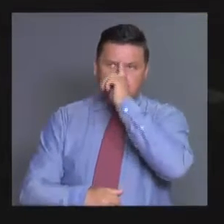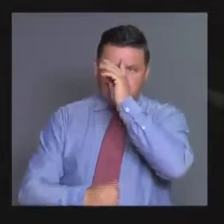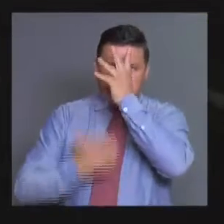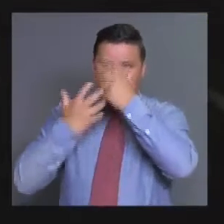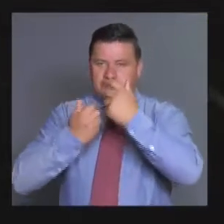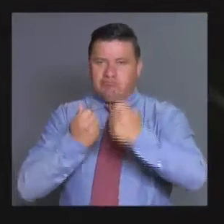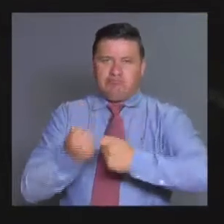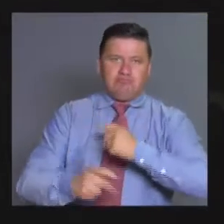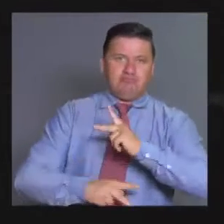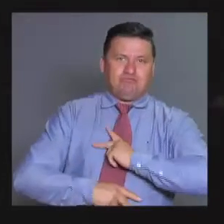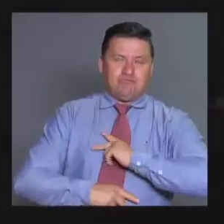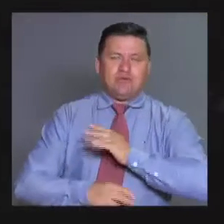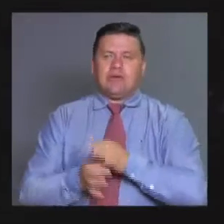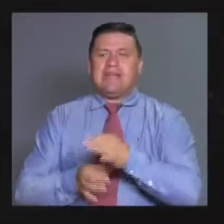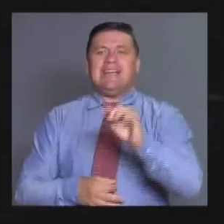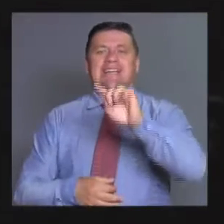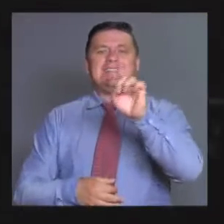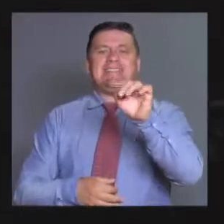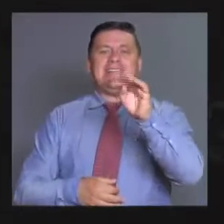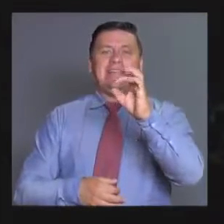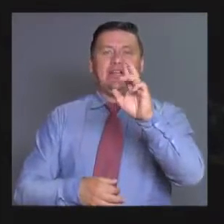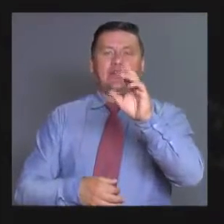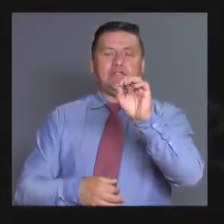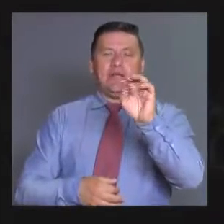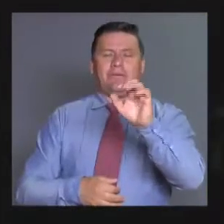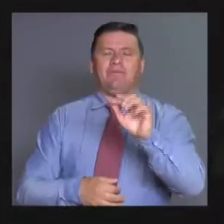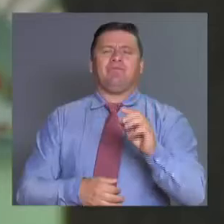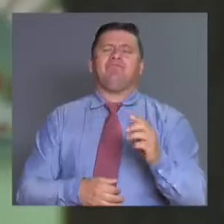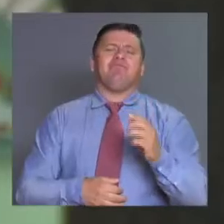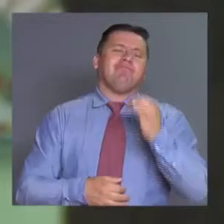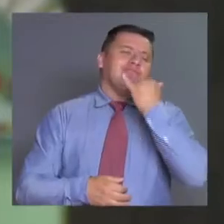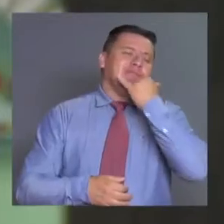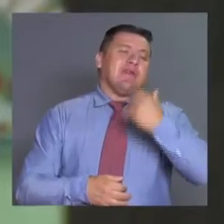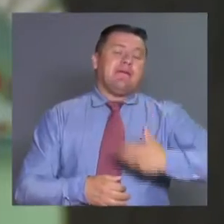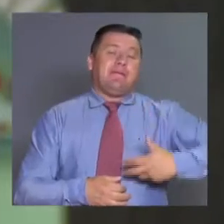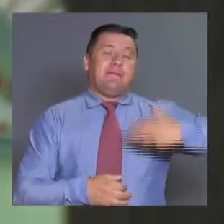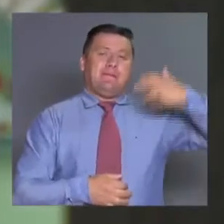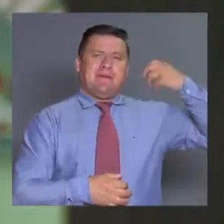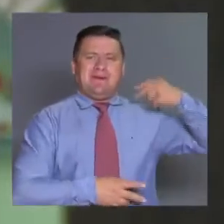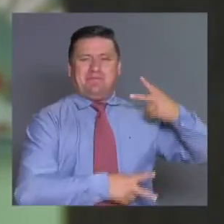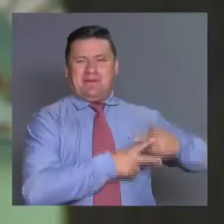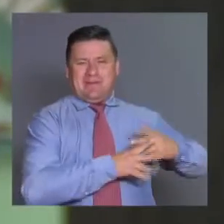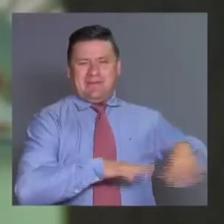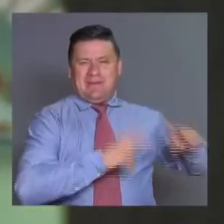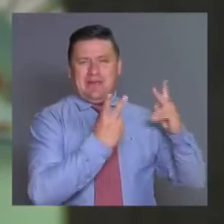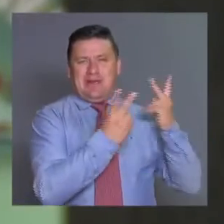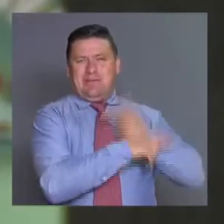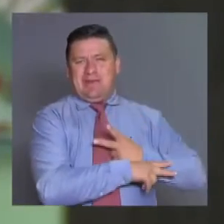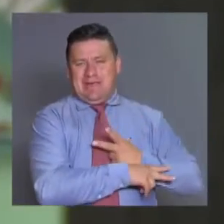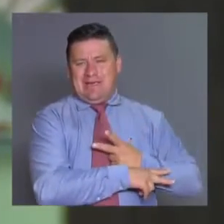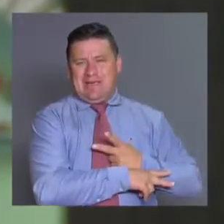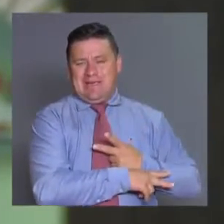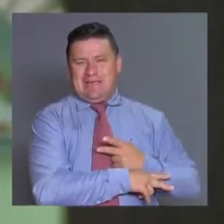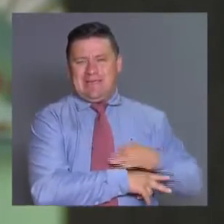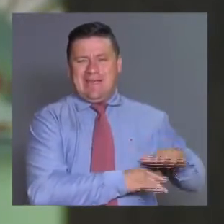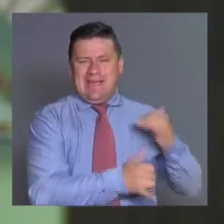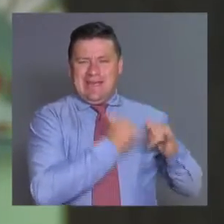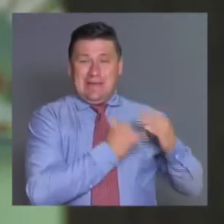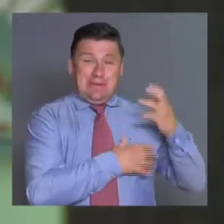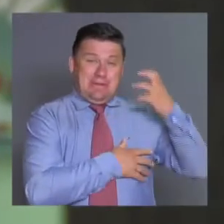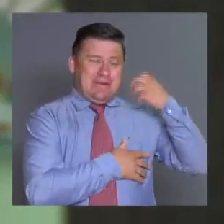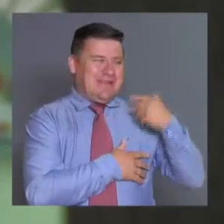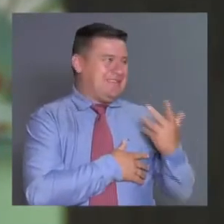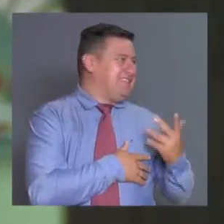en el municipio de santa rosa limpio de venimos por cuestiones de seguridad es la violencia que debíamos encadenar en esa época